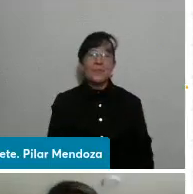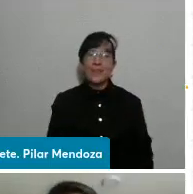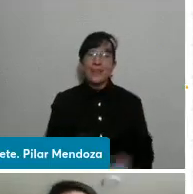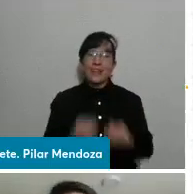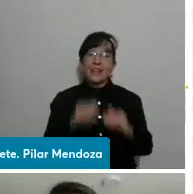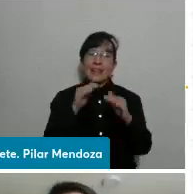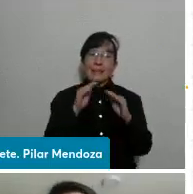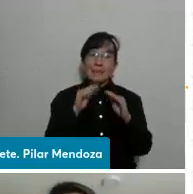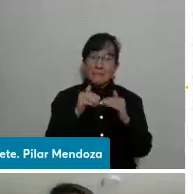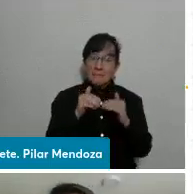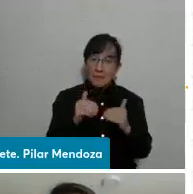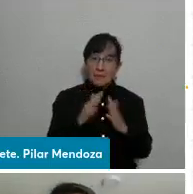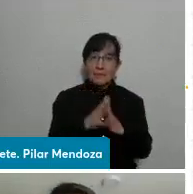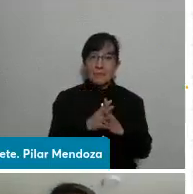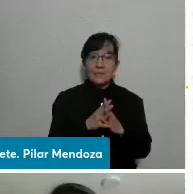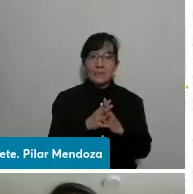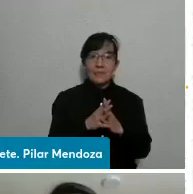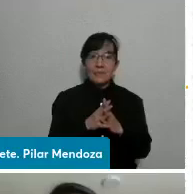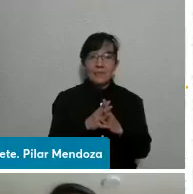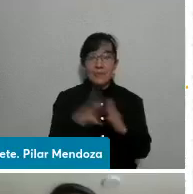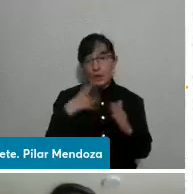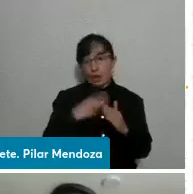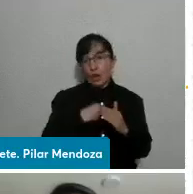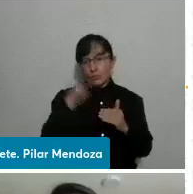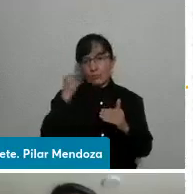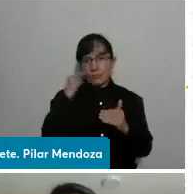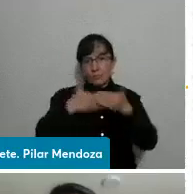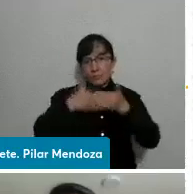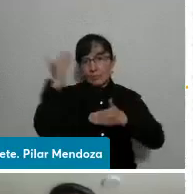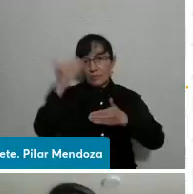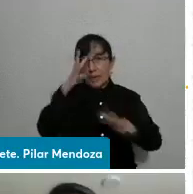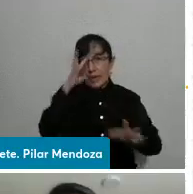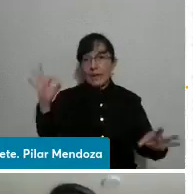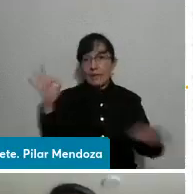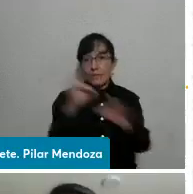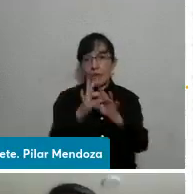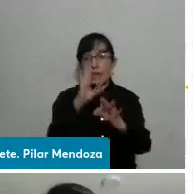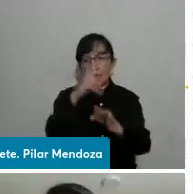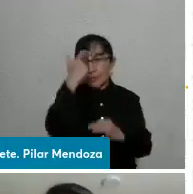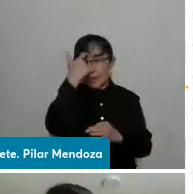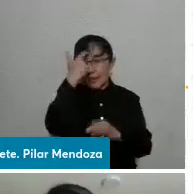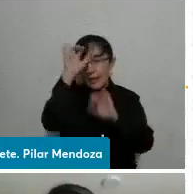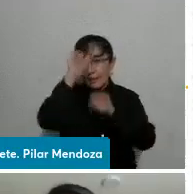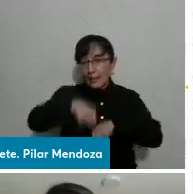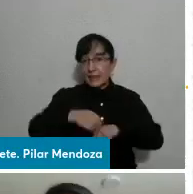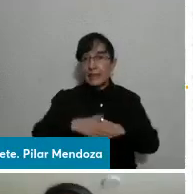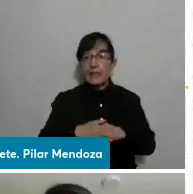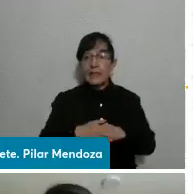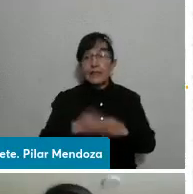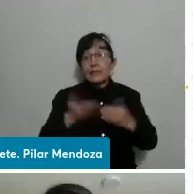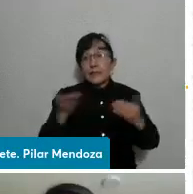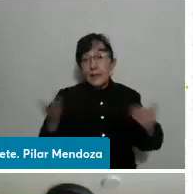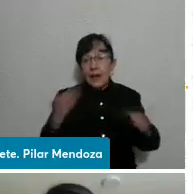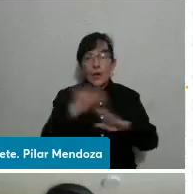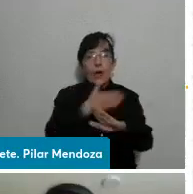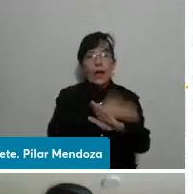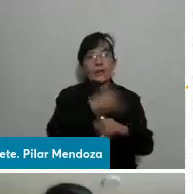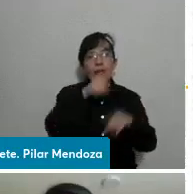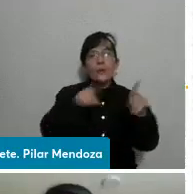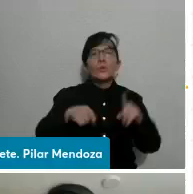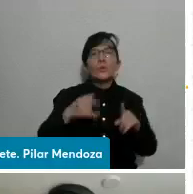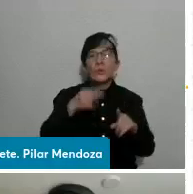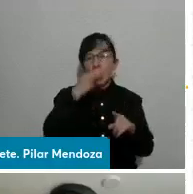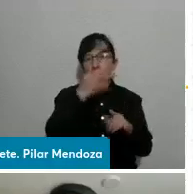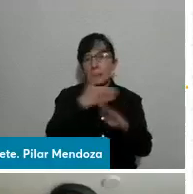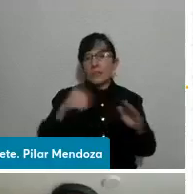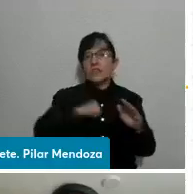Bueno, nosotros partimos desde el enfoque de capacidades. O sea, a pesar de que los chicos tienen un diagnóstico,